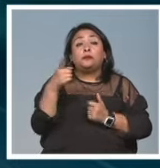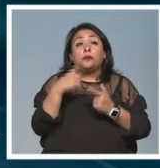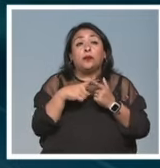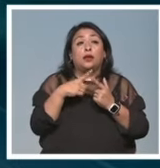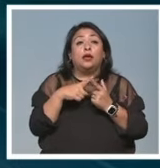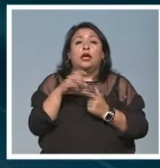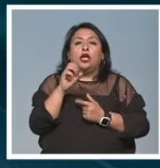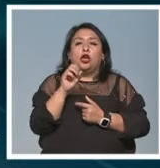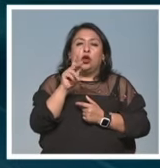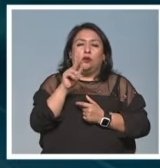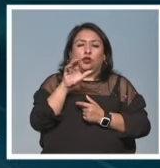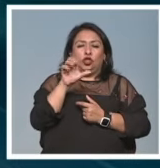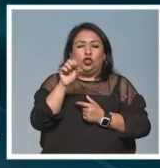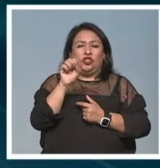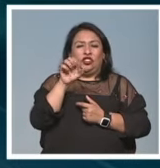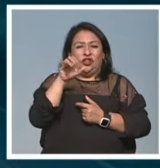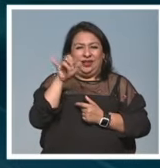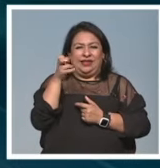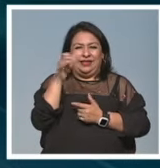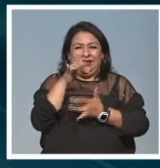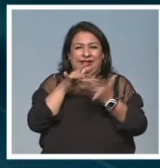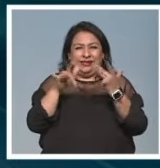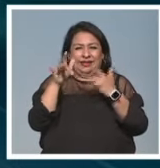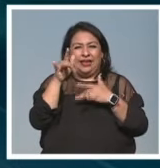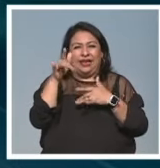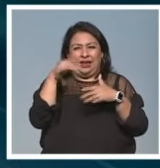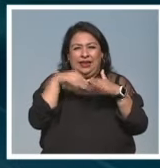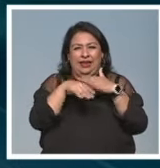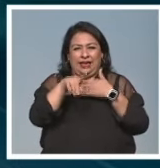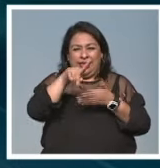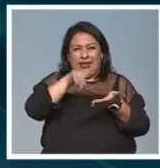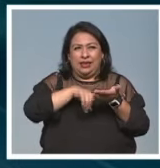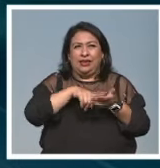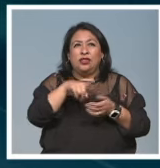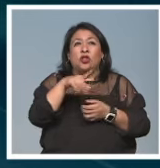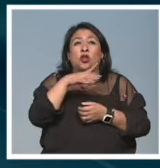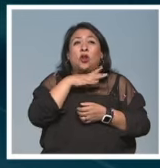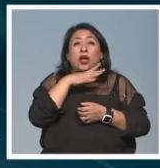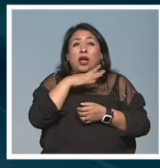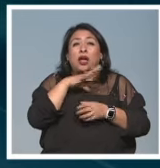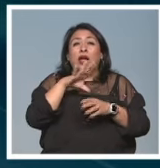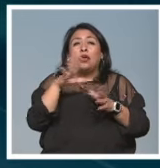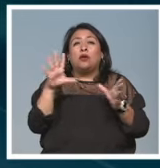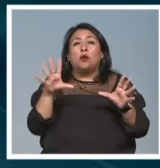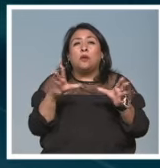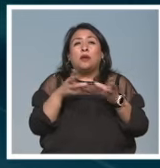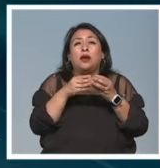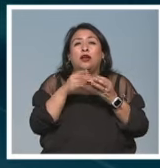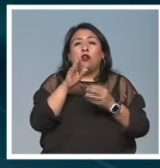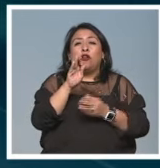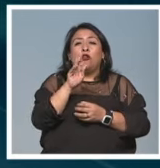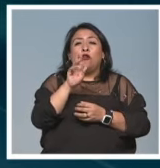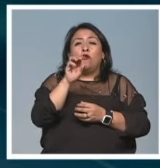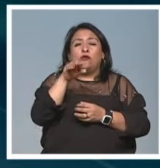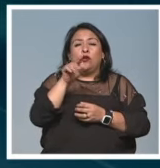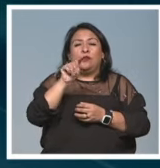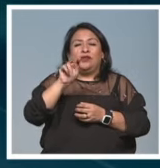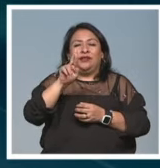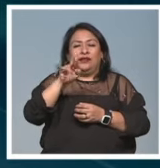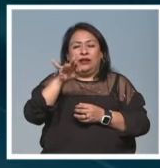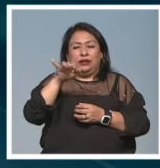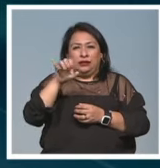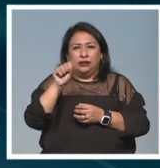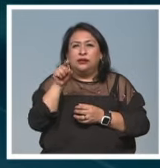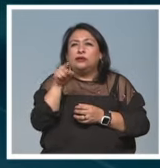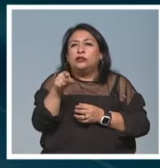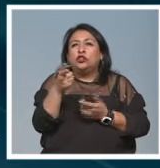Sónica, esta disquera subterránea, ¿no?, sacan el acoplado que es From Trance to Cyber, que